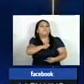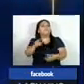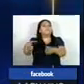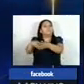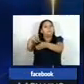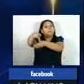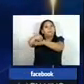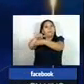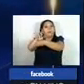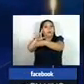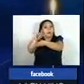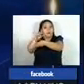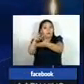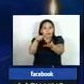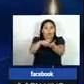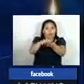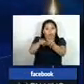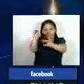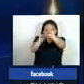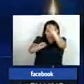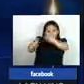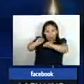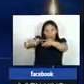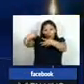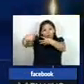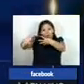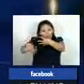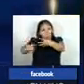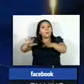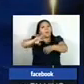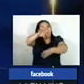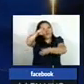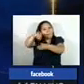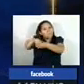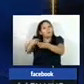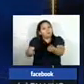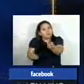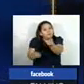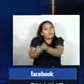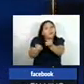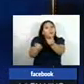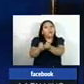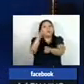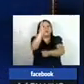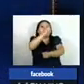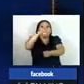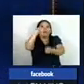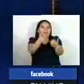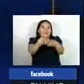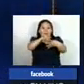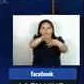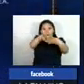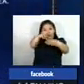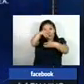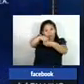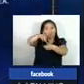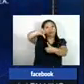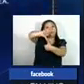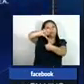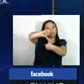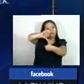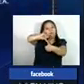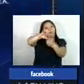siguientes. Proponer legislación en materia de integración e impulsar la cooperación entre los países de Centroamérica, además